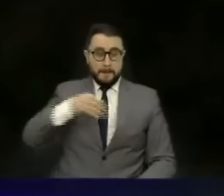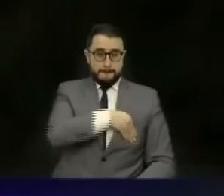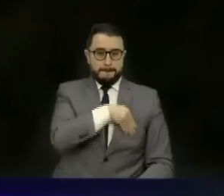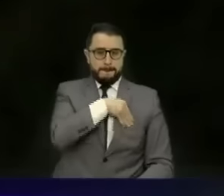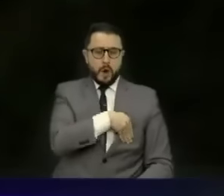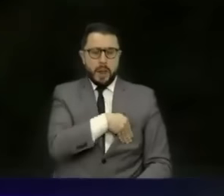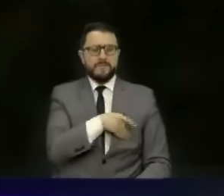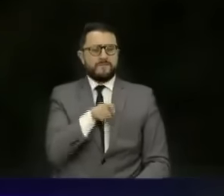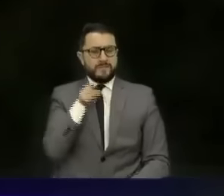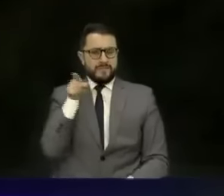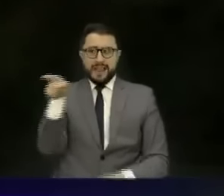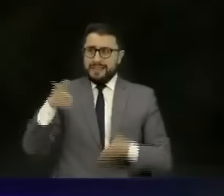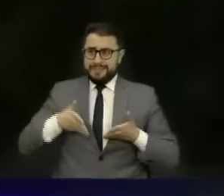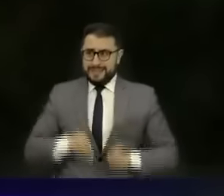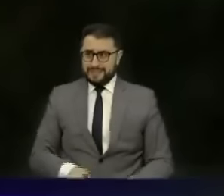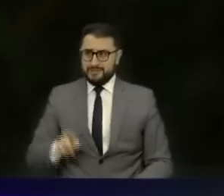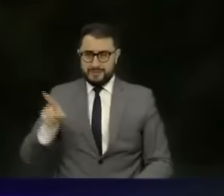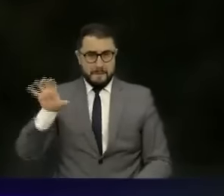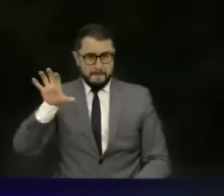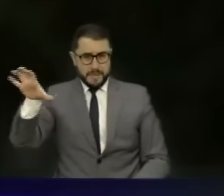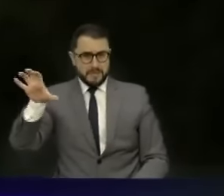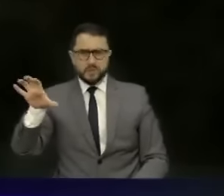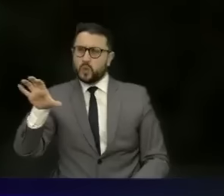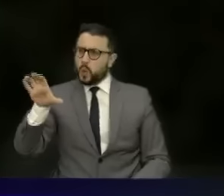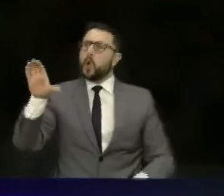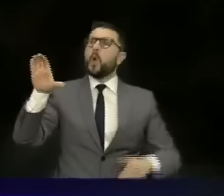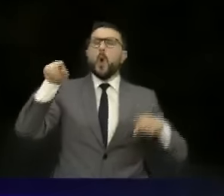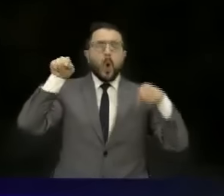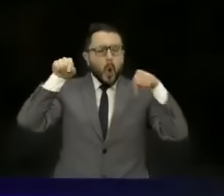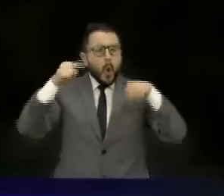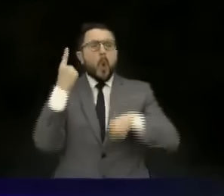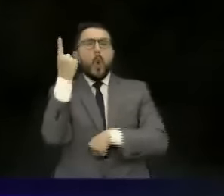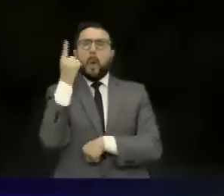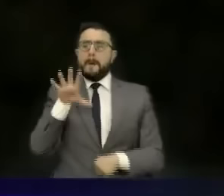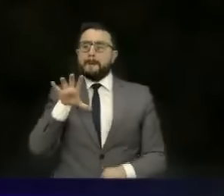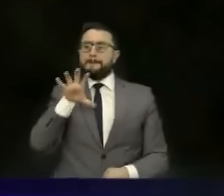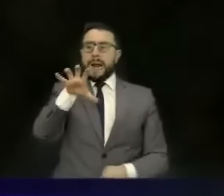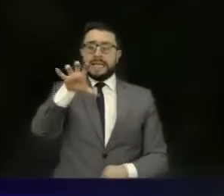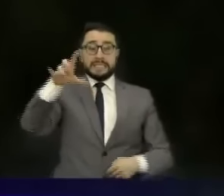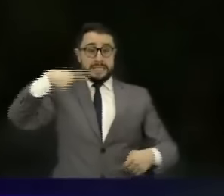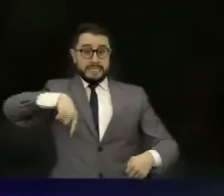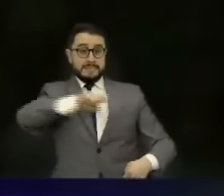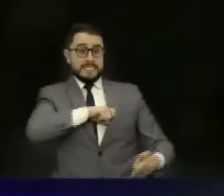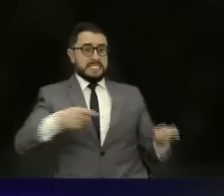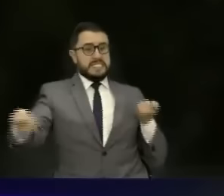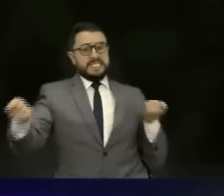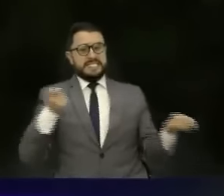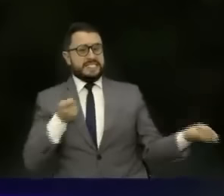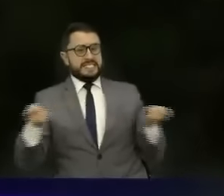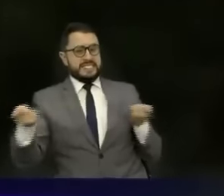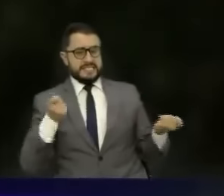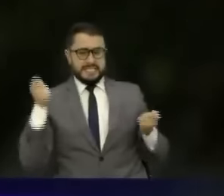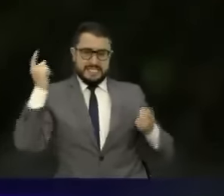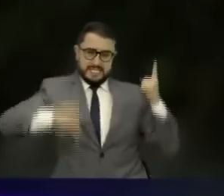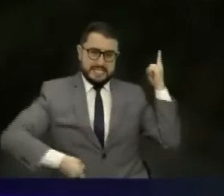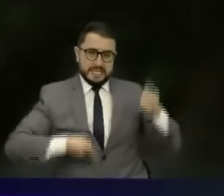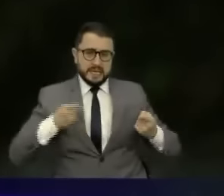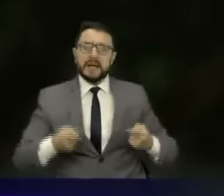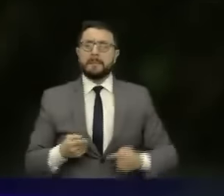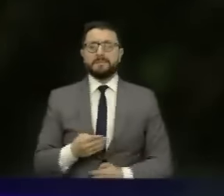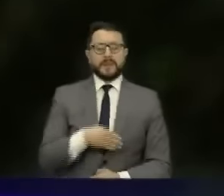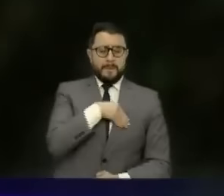había nacido en el país vecino, sino en un mismo país dominado por España. Pero él lo dijo